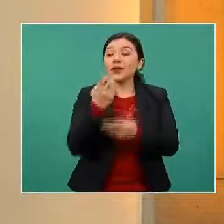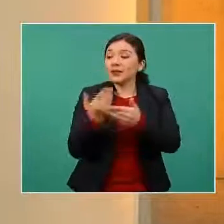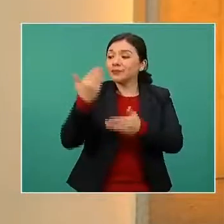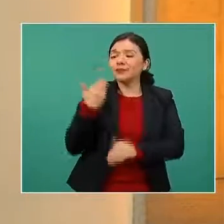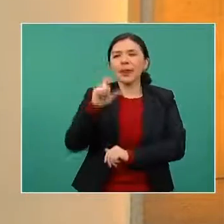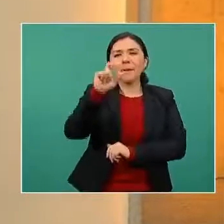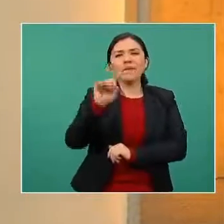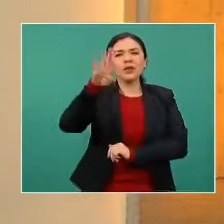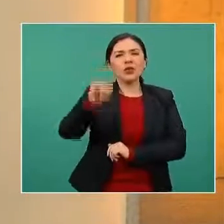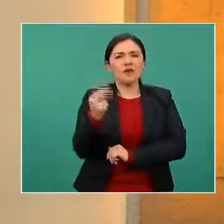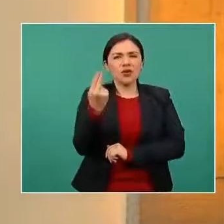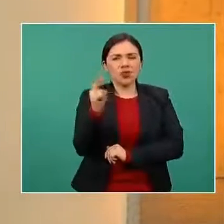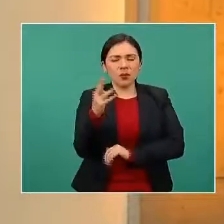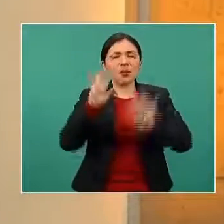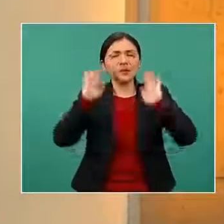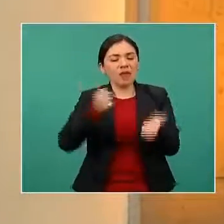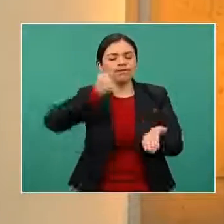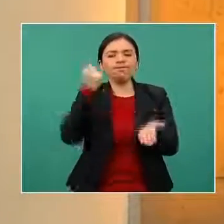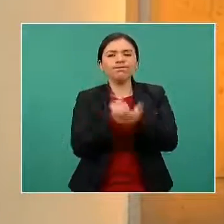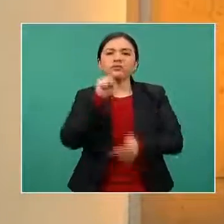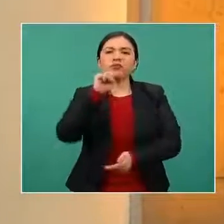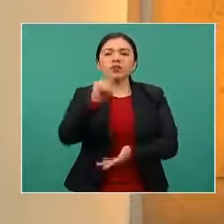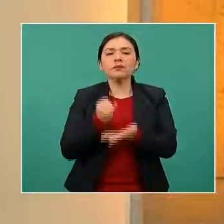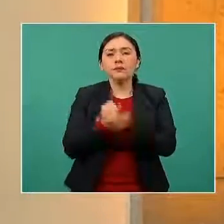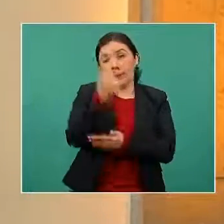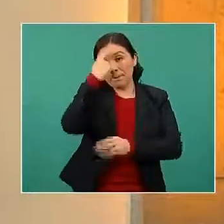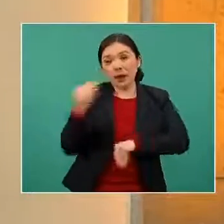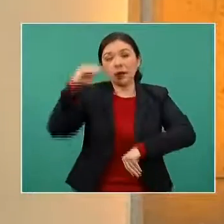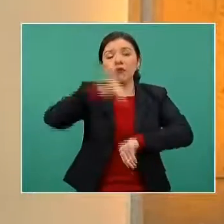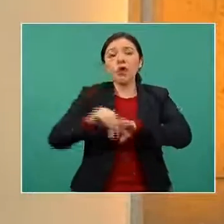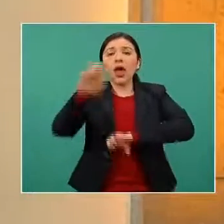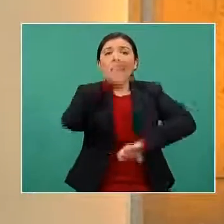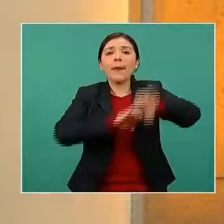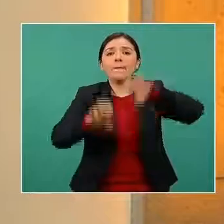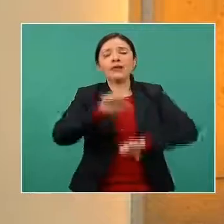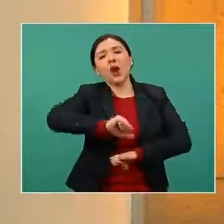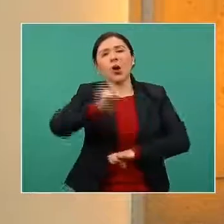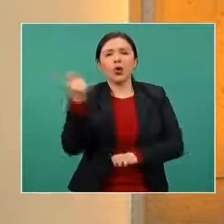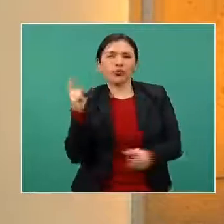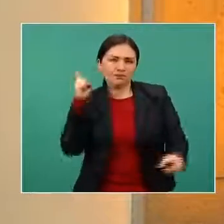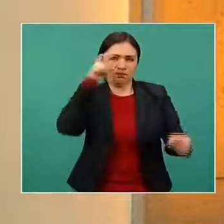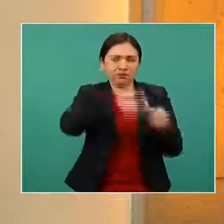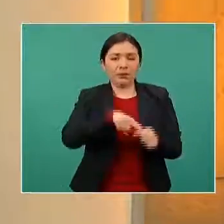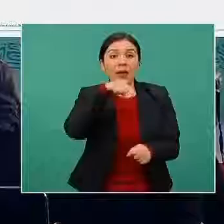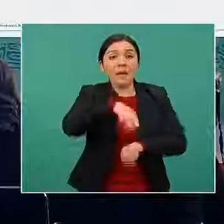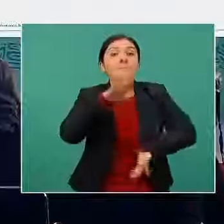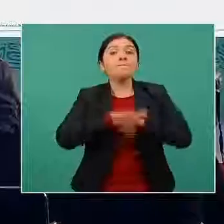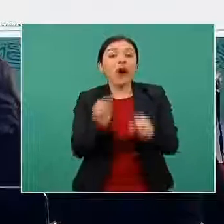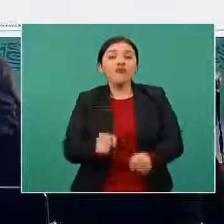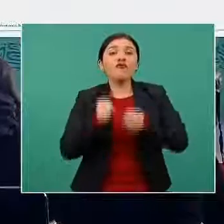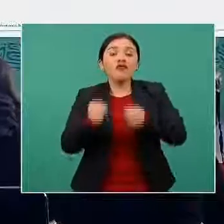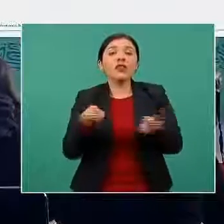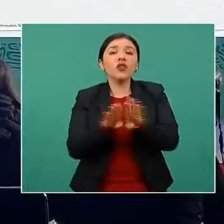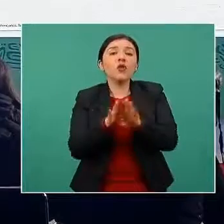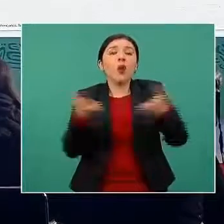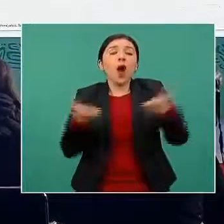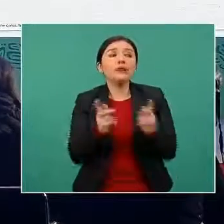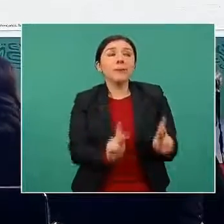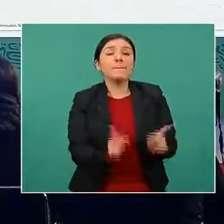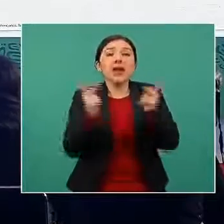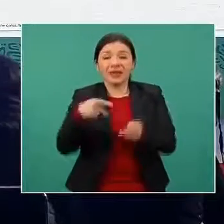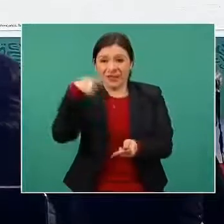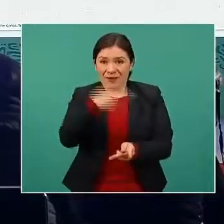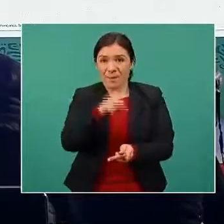de noviembre se aprobó ya la creación de una empresa filial que fortalecerá las actividades de comercialización de